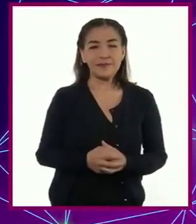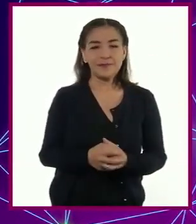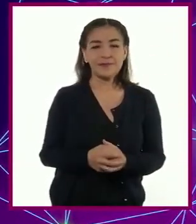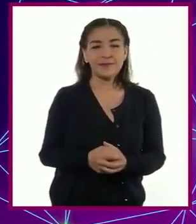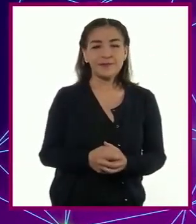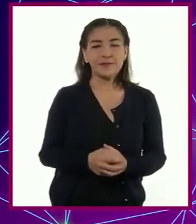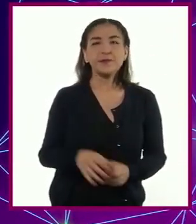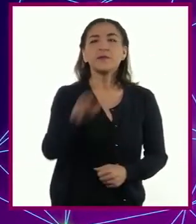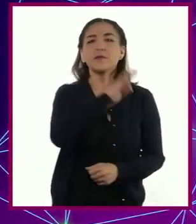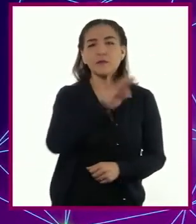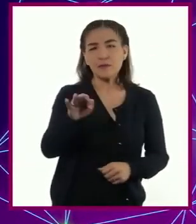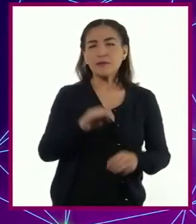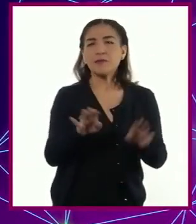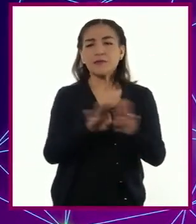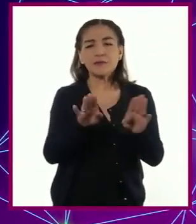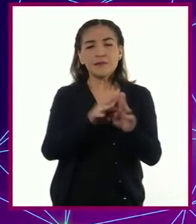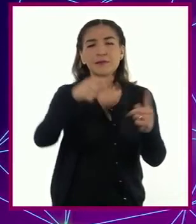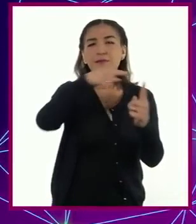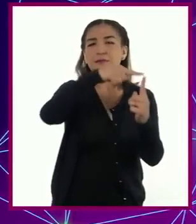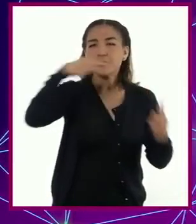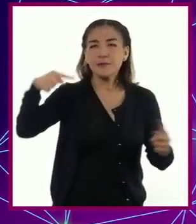¿Se puede dividir el